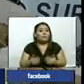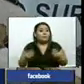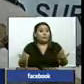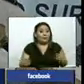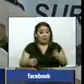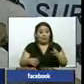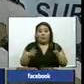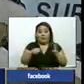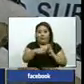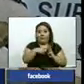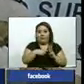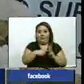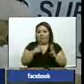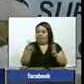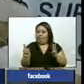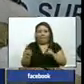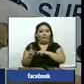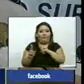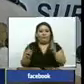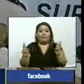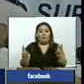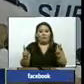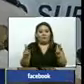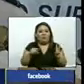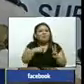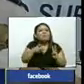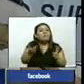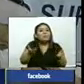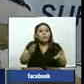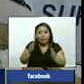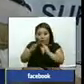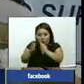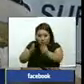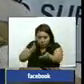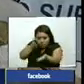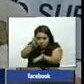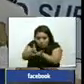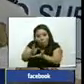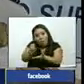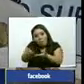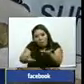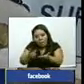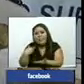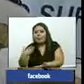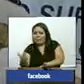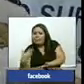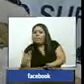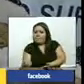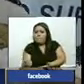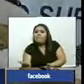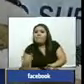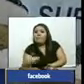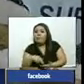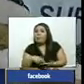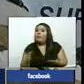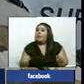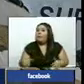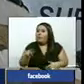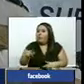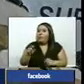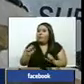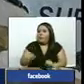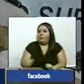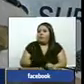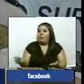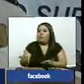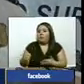Estas personas pues intiman, es decir, llegan a las viviendas o a los negocios y llegan a exigir un pago para que ellos puedan realizar